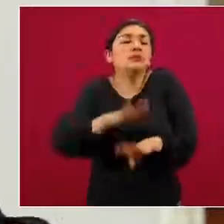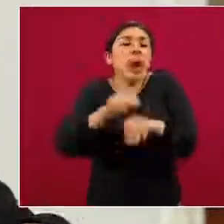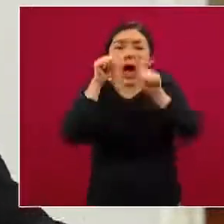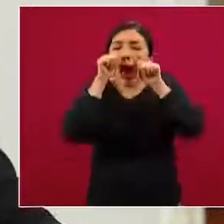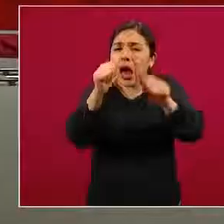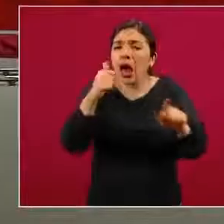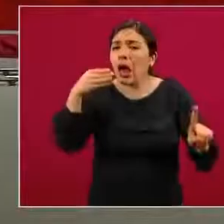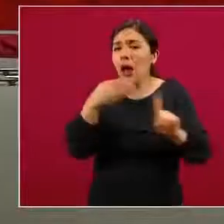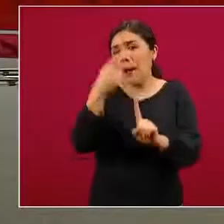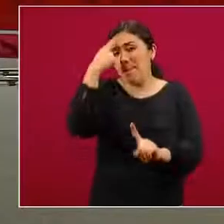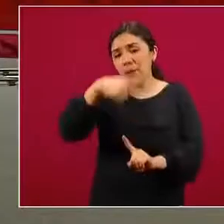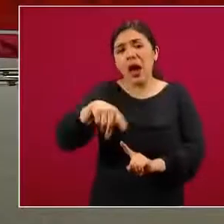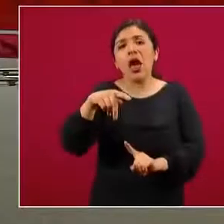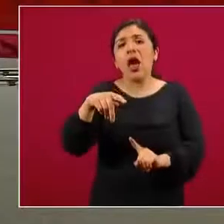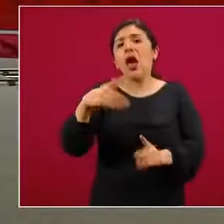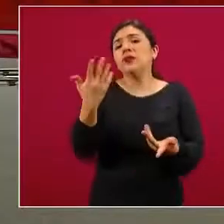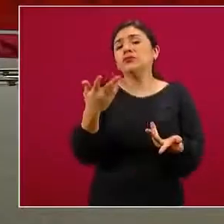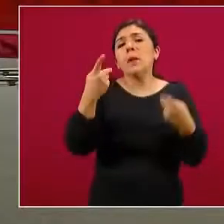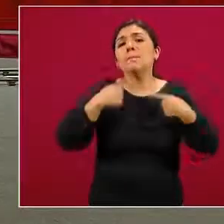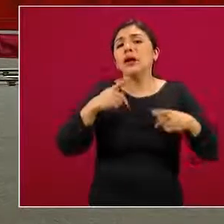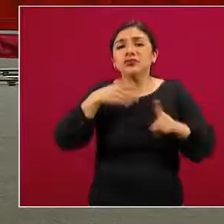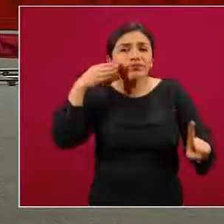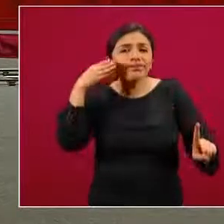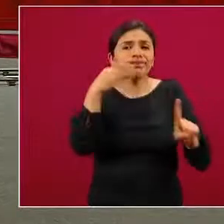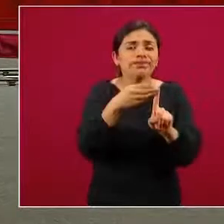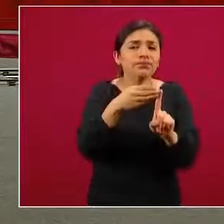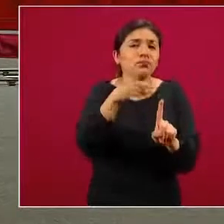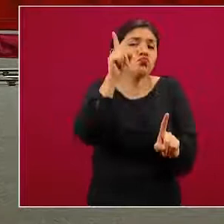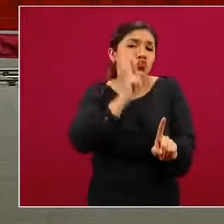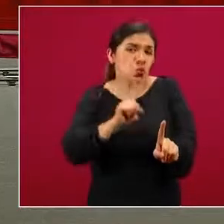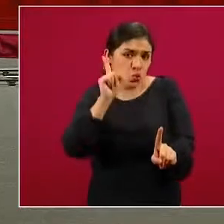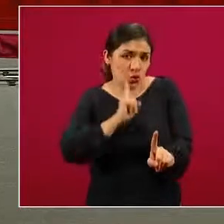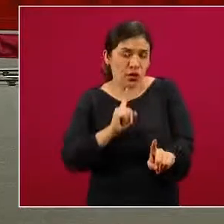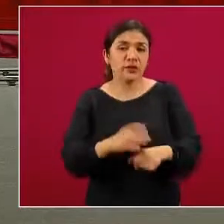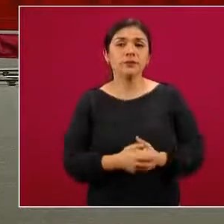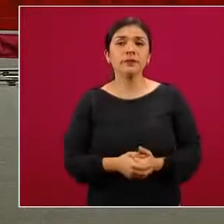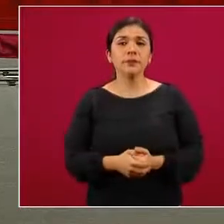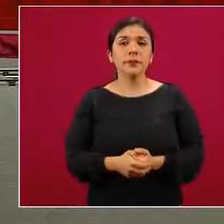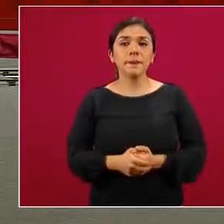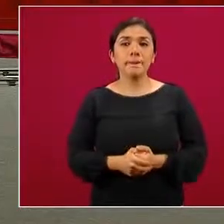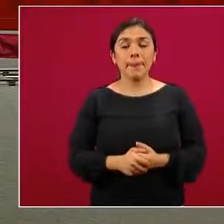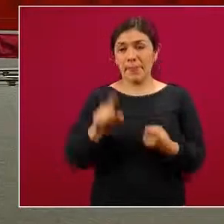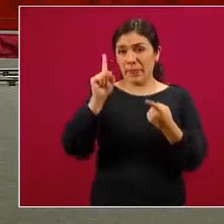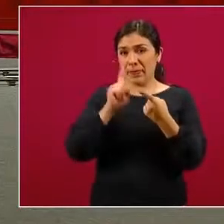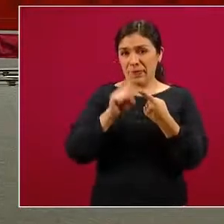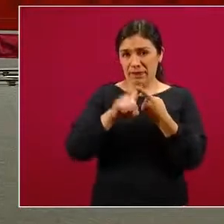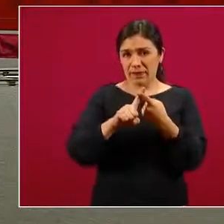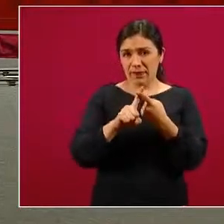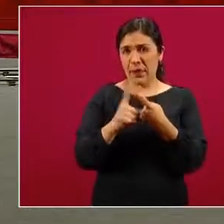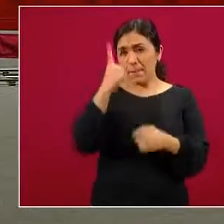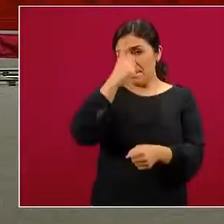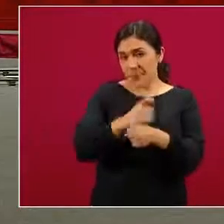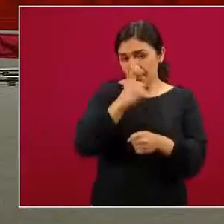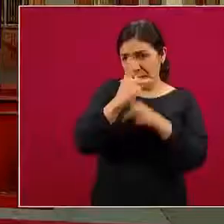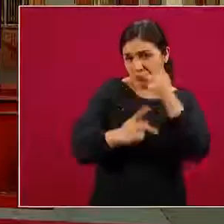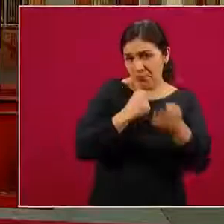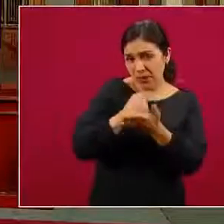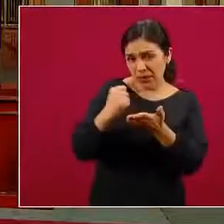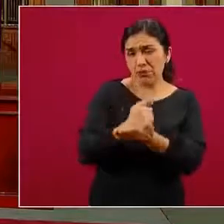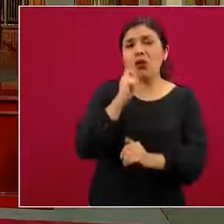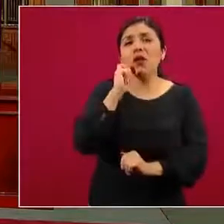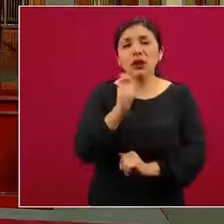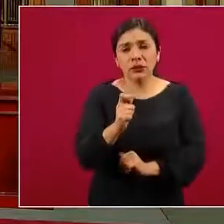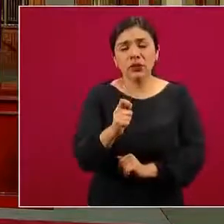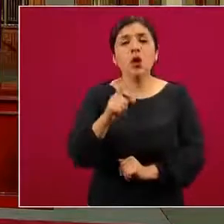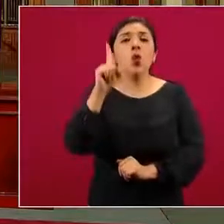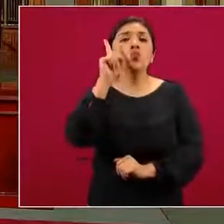para poblaciones específicas, en este caso, mujeres. El primero de ellos, la siguiente, por favor, es